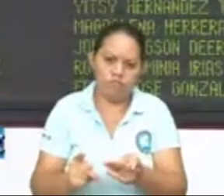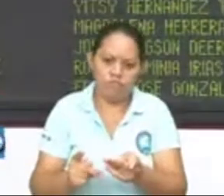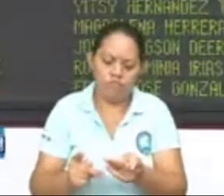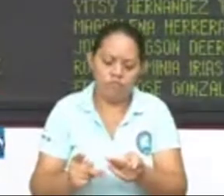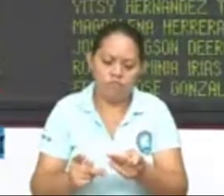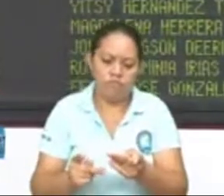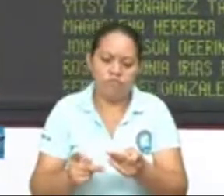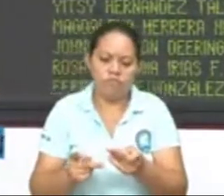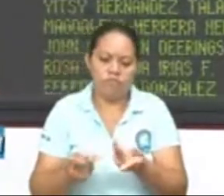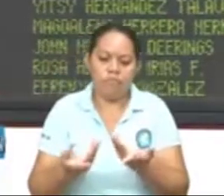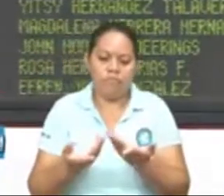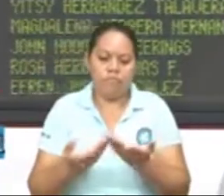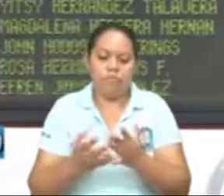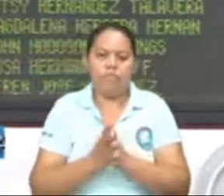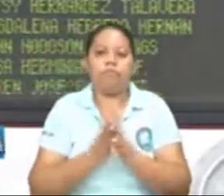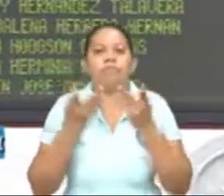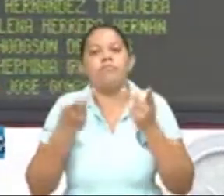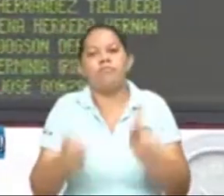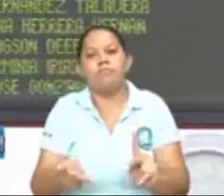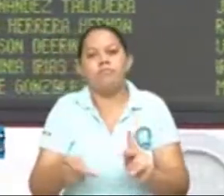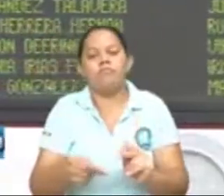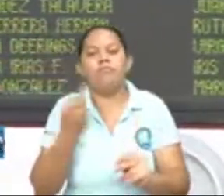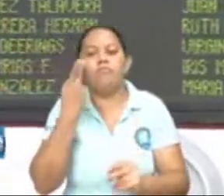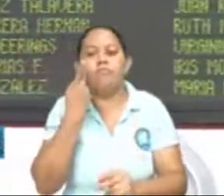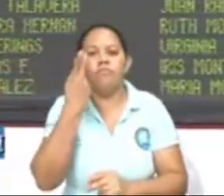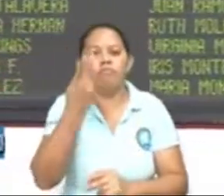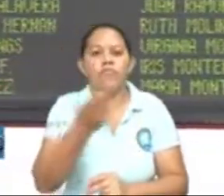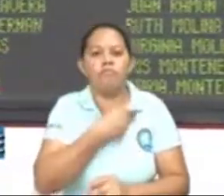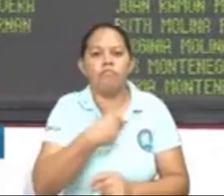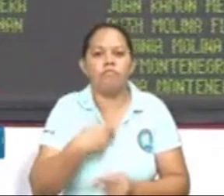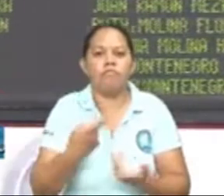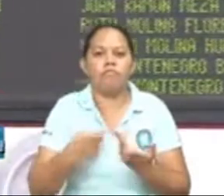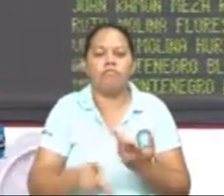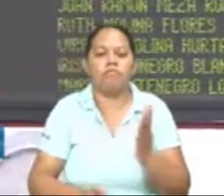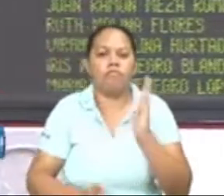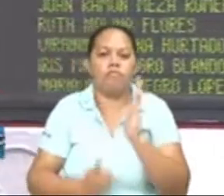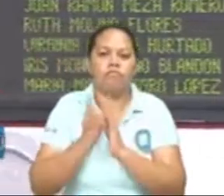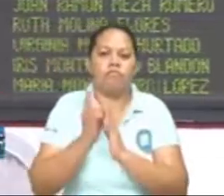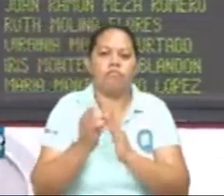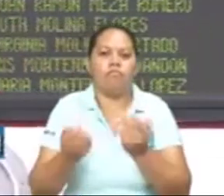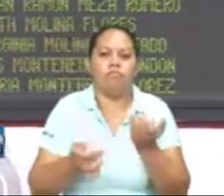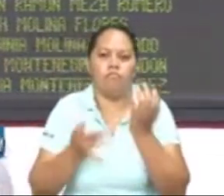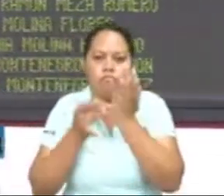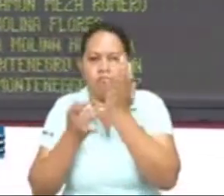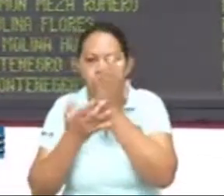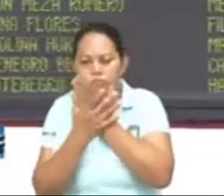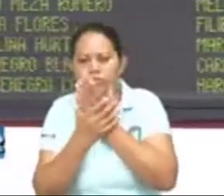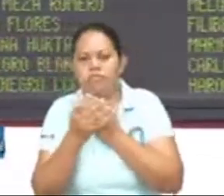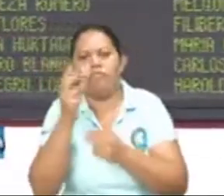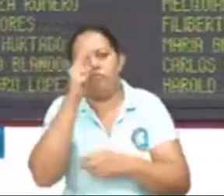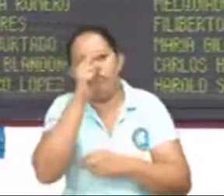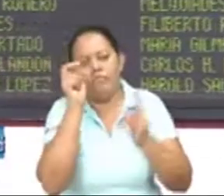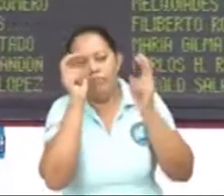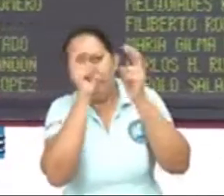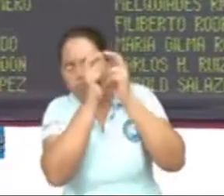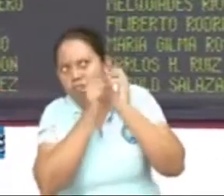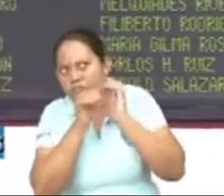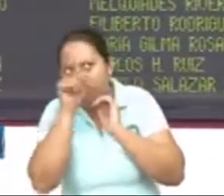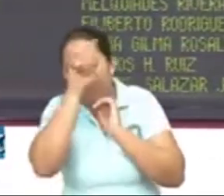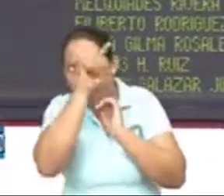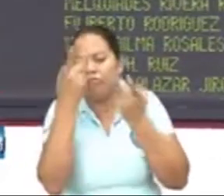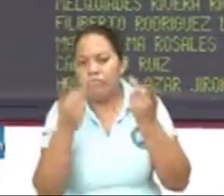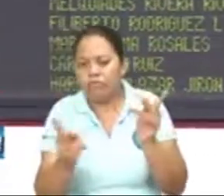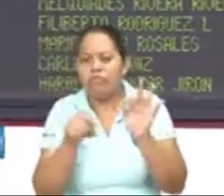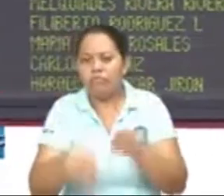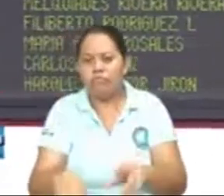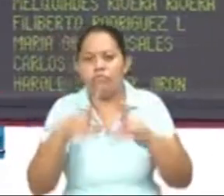con fines para lograr y propiciar el desarrollo de la tecnología espacial. Creo